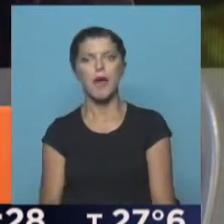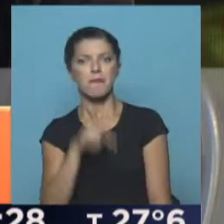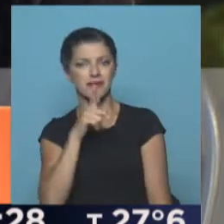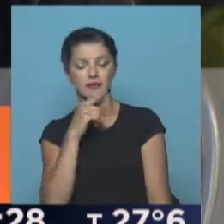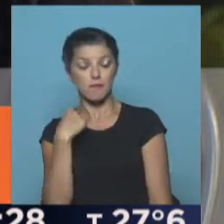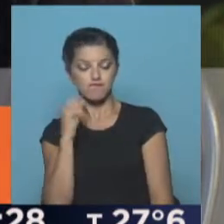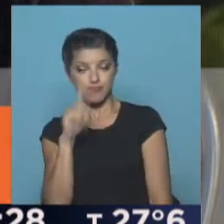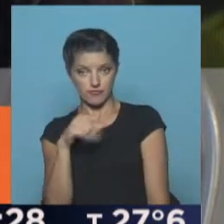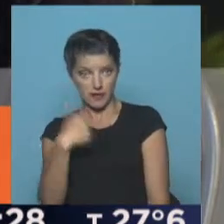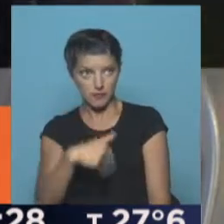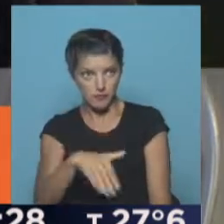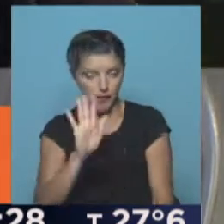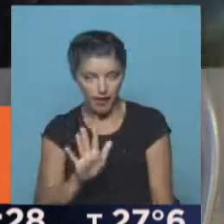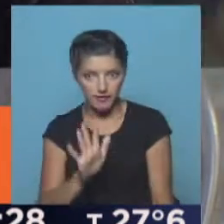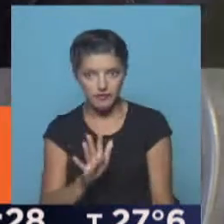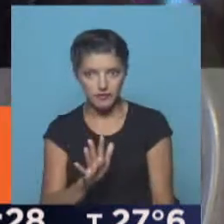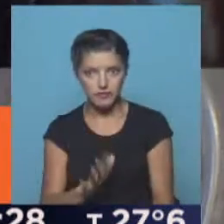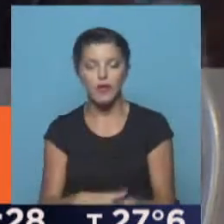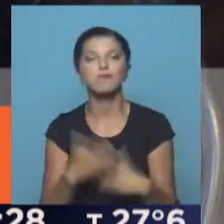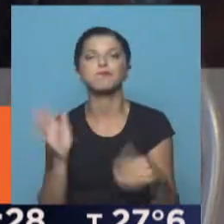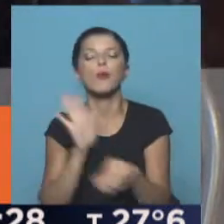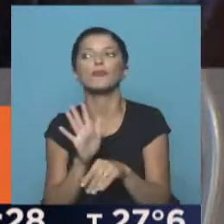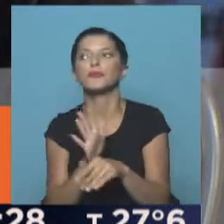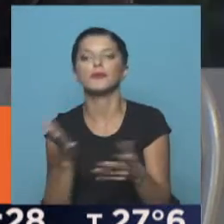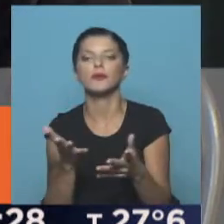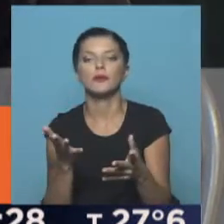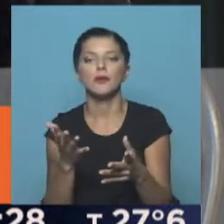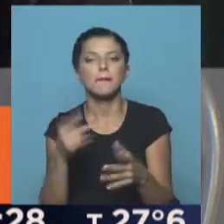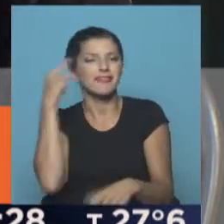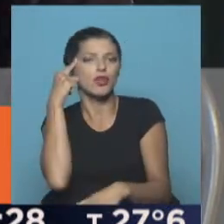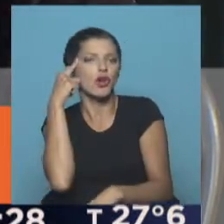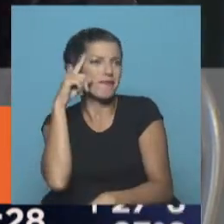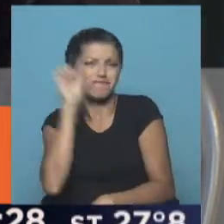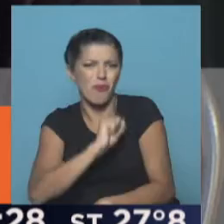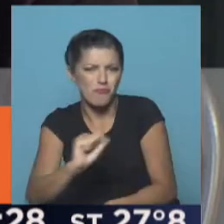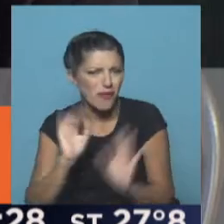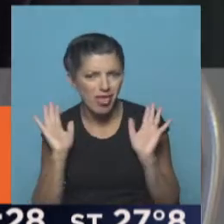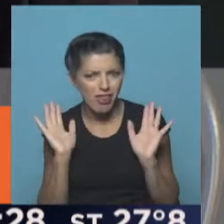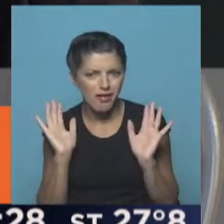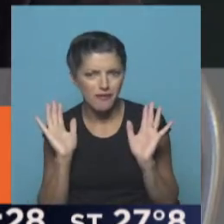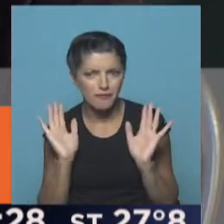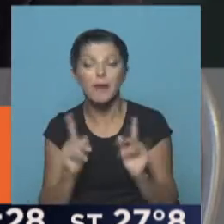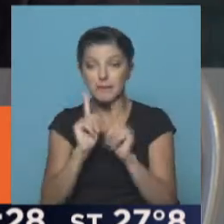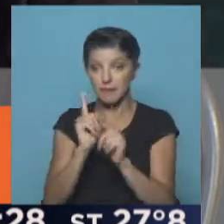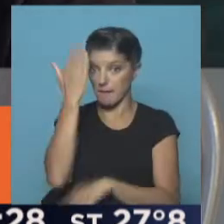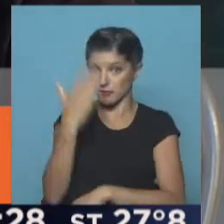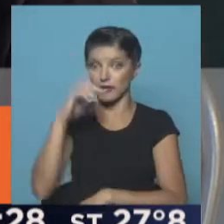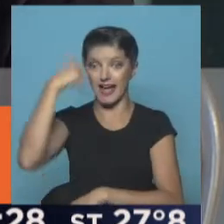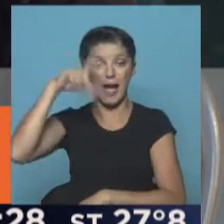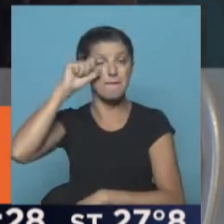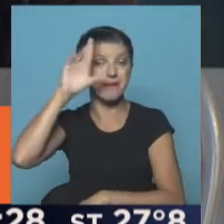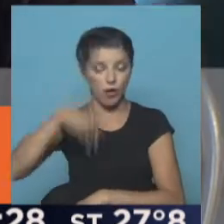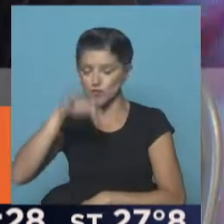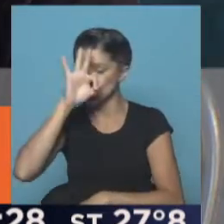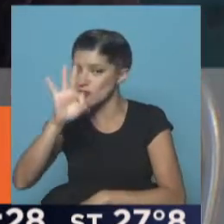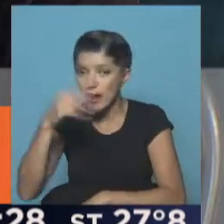venir. Pareciera como no era posible. Fíjate que el mismo David Cameron no lo vio venir porque si no, no